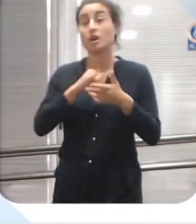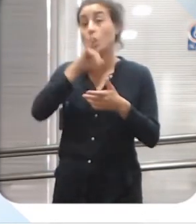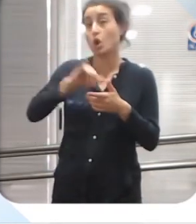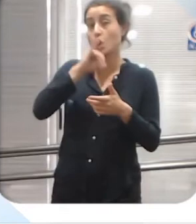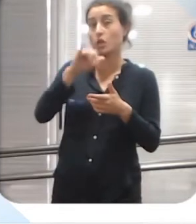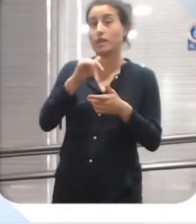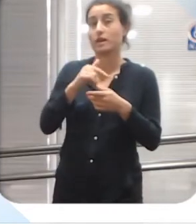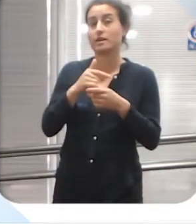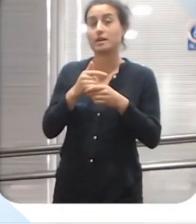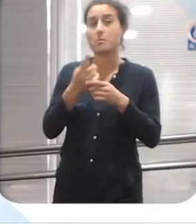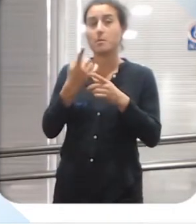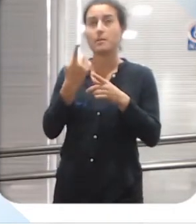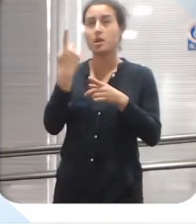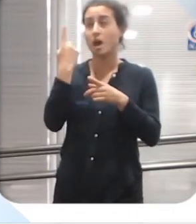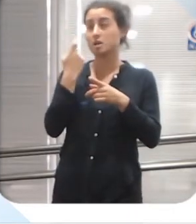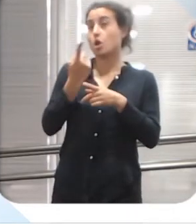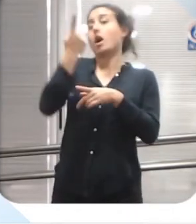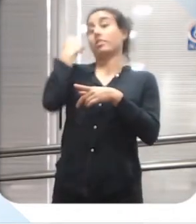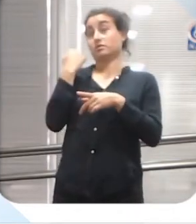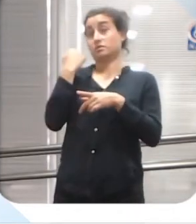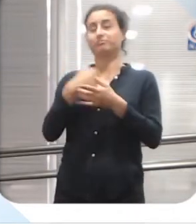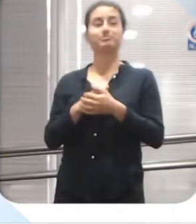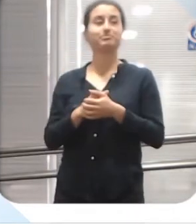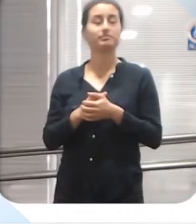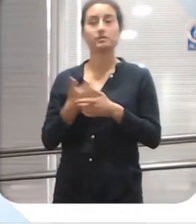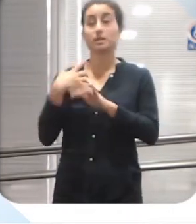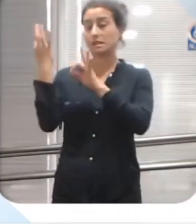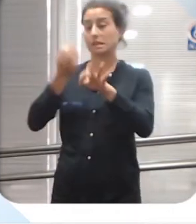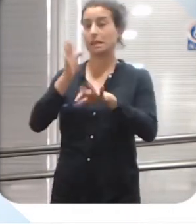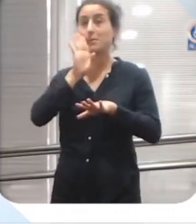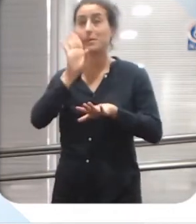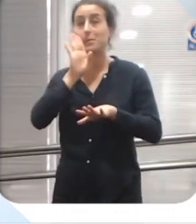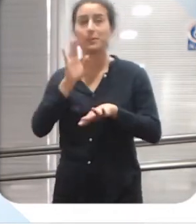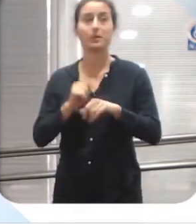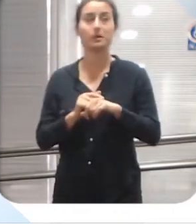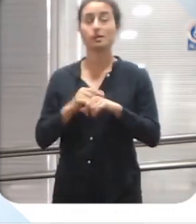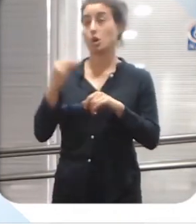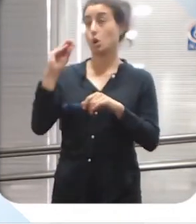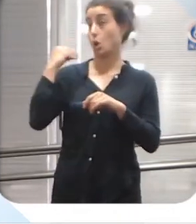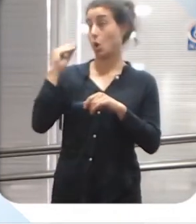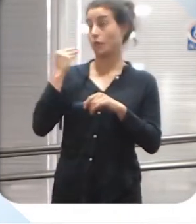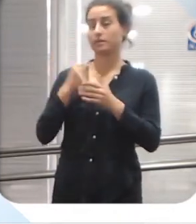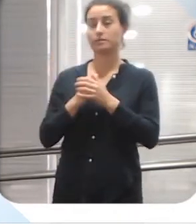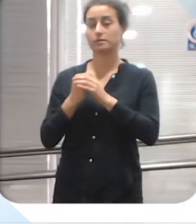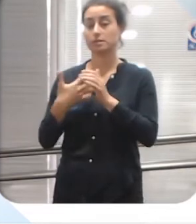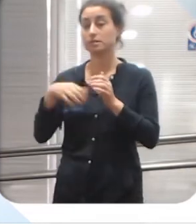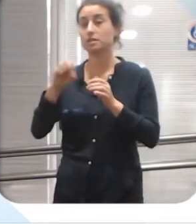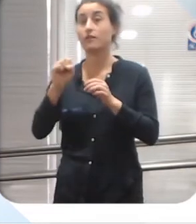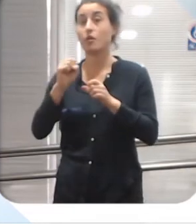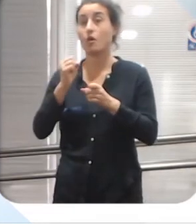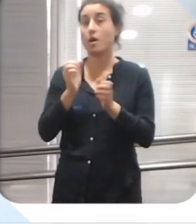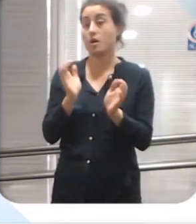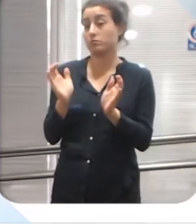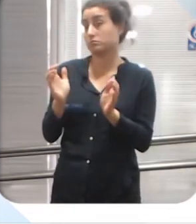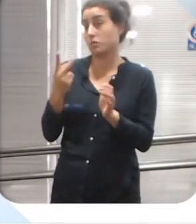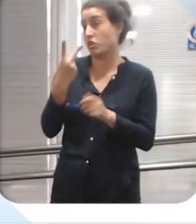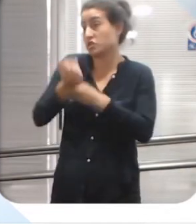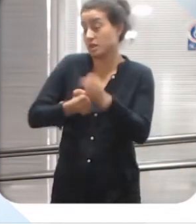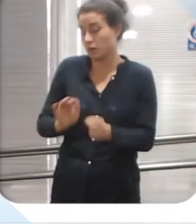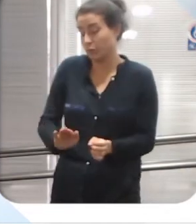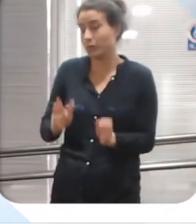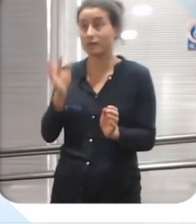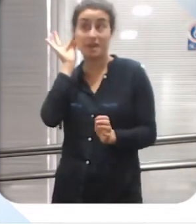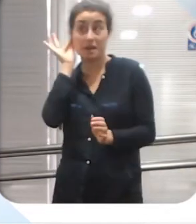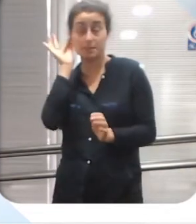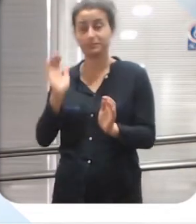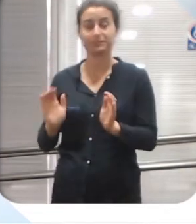en la guardia anteayer, ¿no? Que una mamá muy joven llevó a su niña de 2 años, una niña de